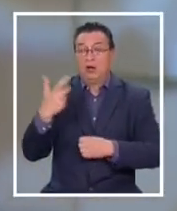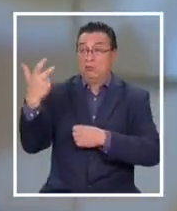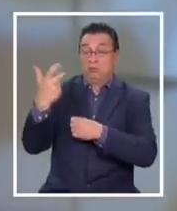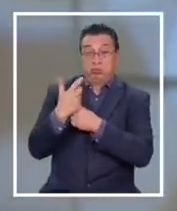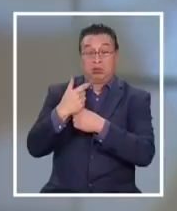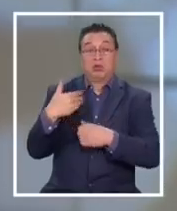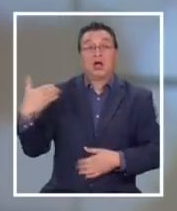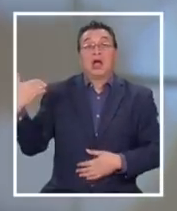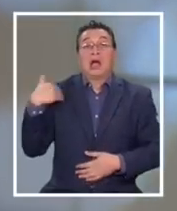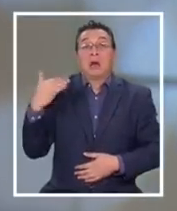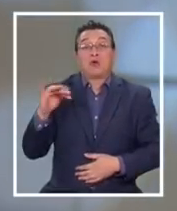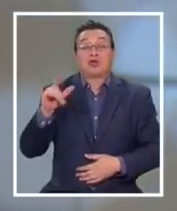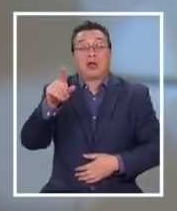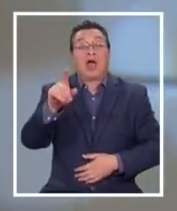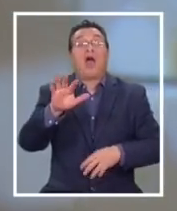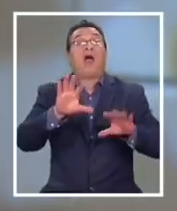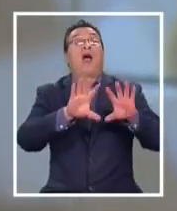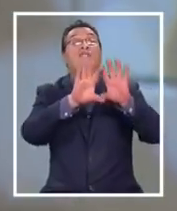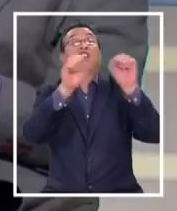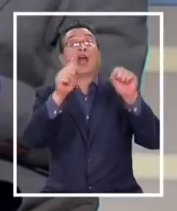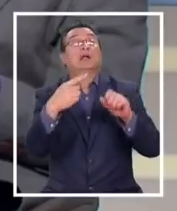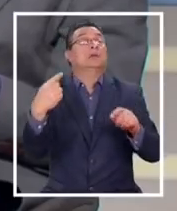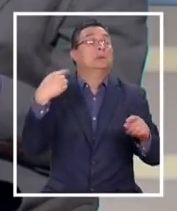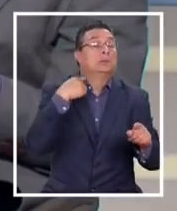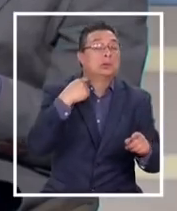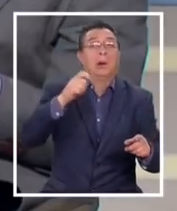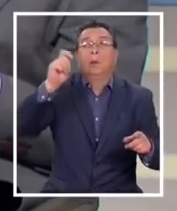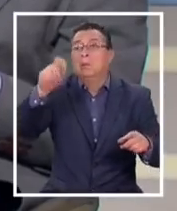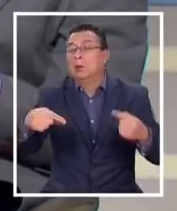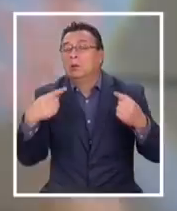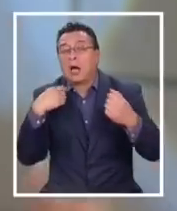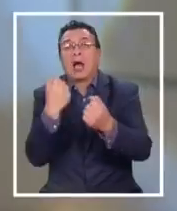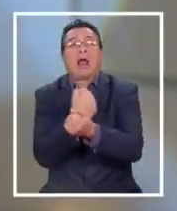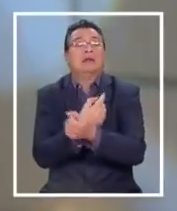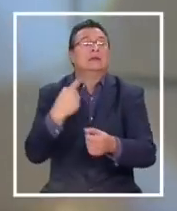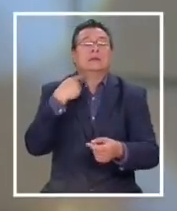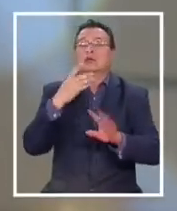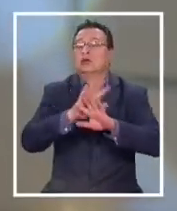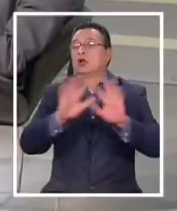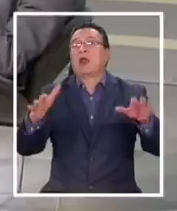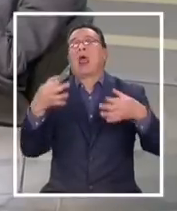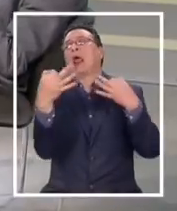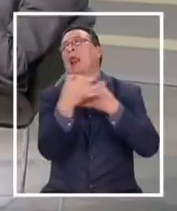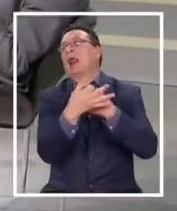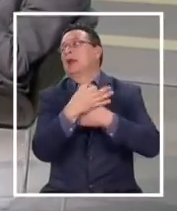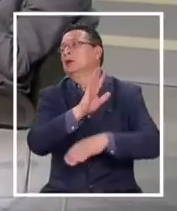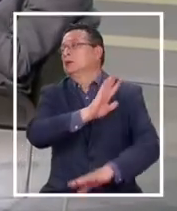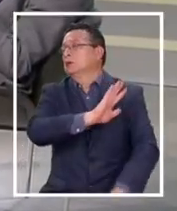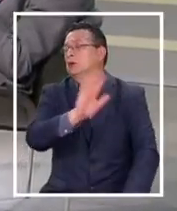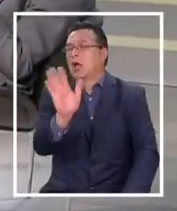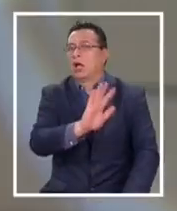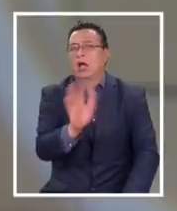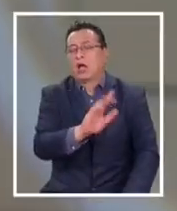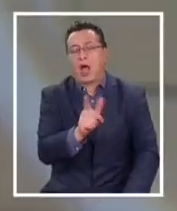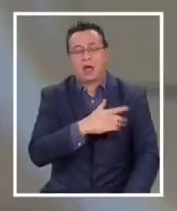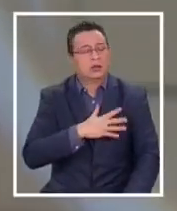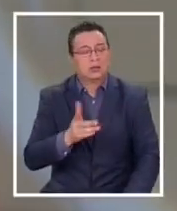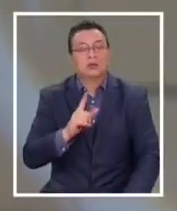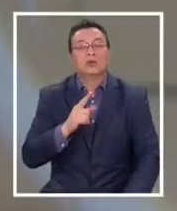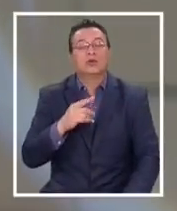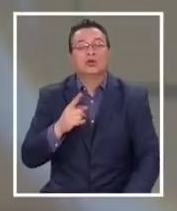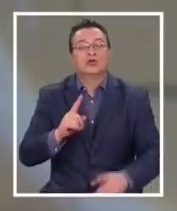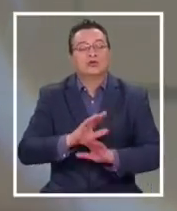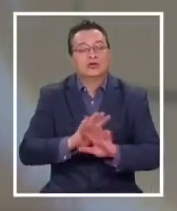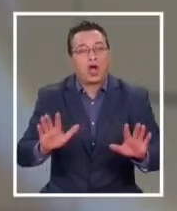importa si es que falló el fiscal, falló el tribunal, falló carabinero. Las explicaciones son para otro. Eso da lo mismo, las explicaciones son para